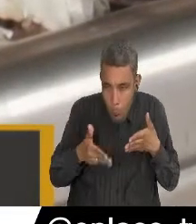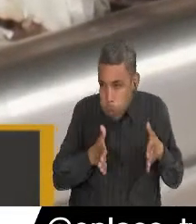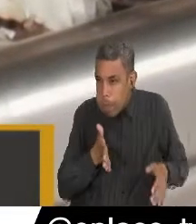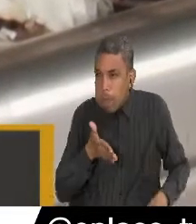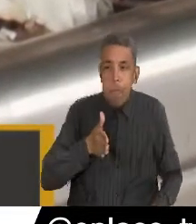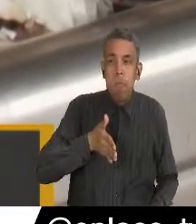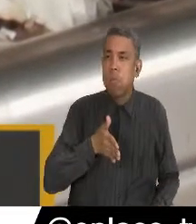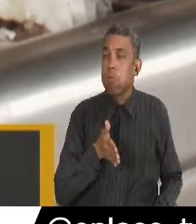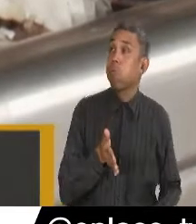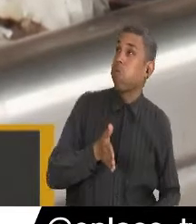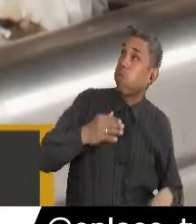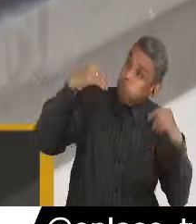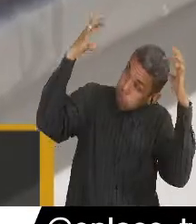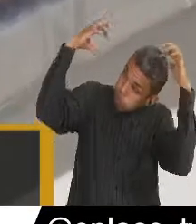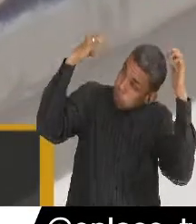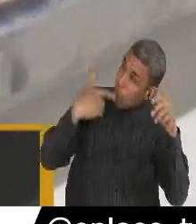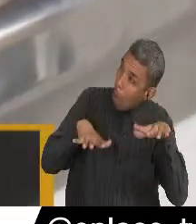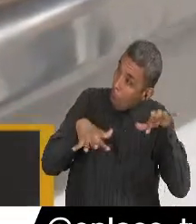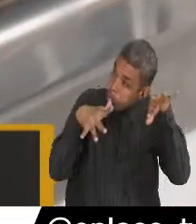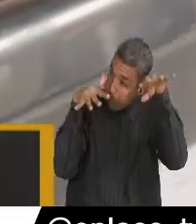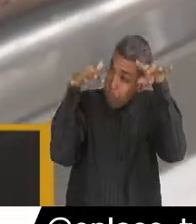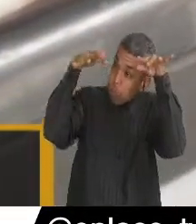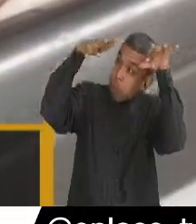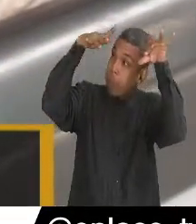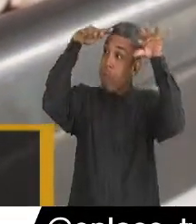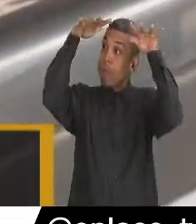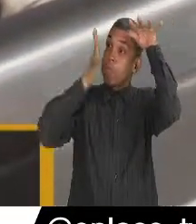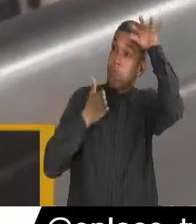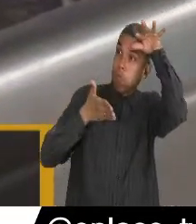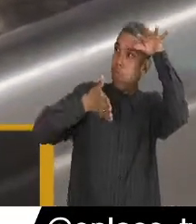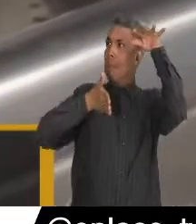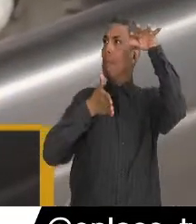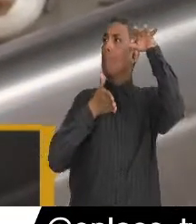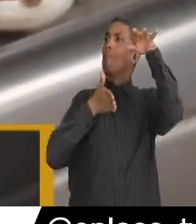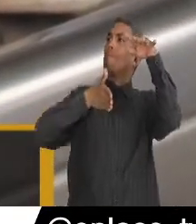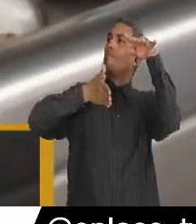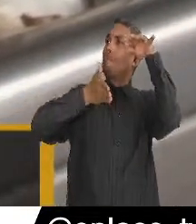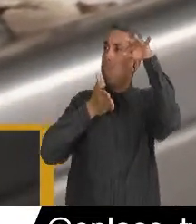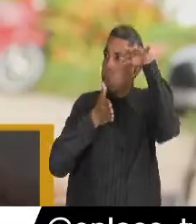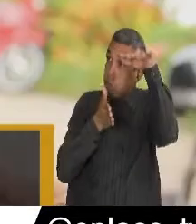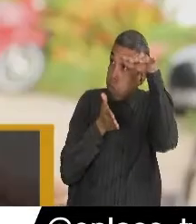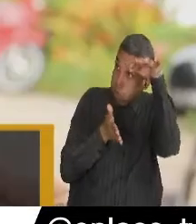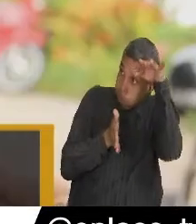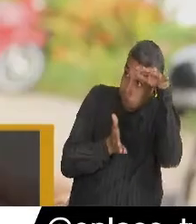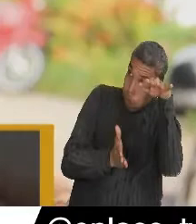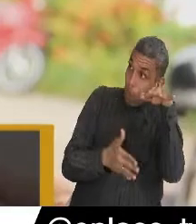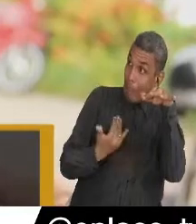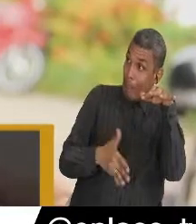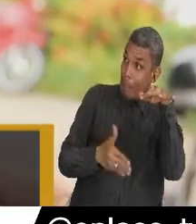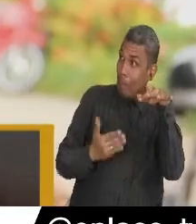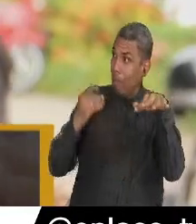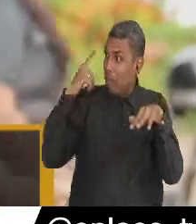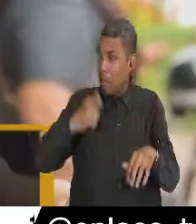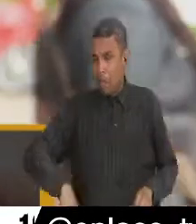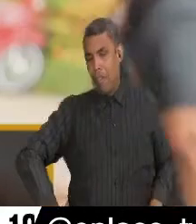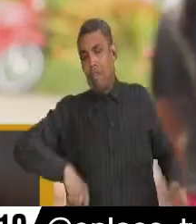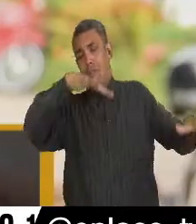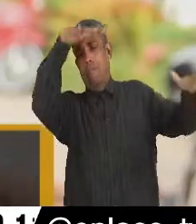ciénaga, entonces el pescador allí no lo puede capturar. Él también se cuida, así como cuando nosotros nos cuidamos de cualquier miedo, él también se cuida. Entonces el bocachico